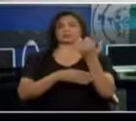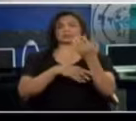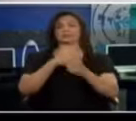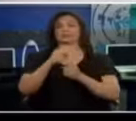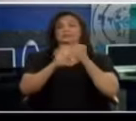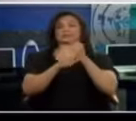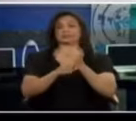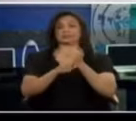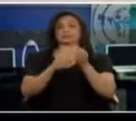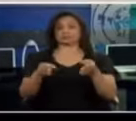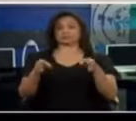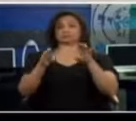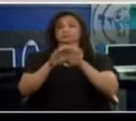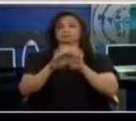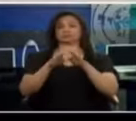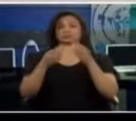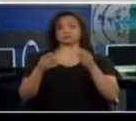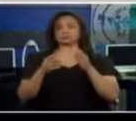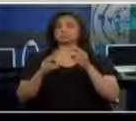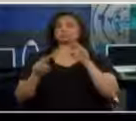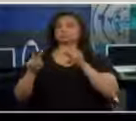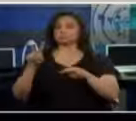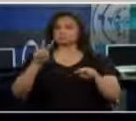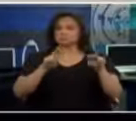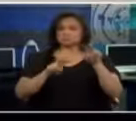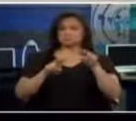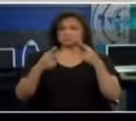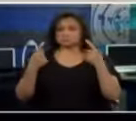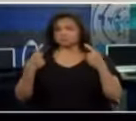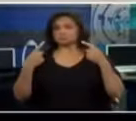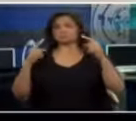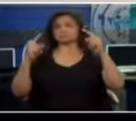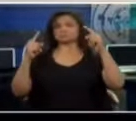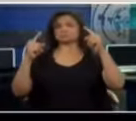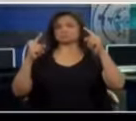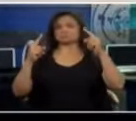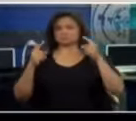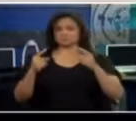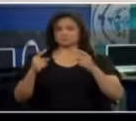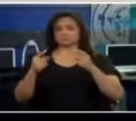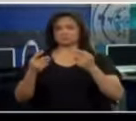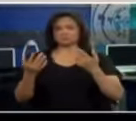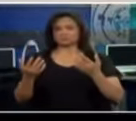años cerrada. Bueno, como usted puede ver, es una realidad. Ya estamos